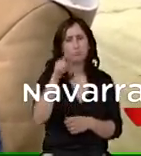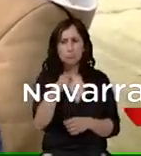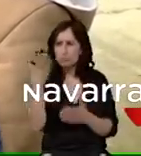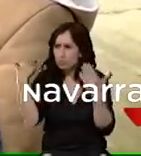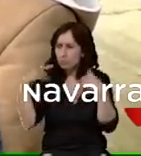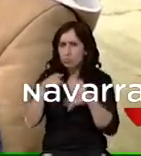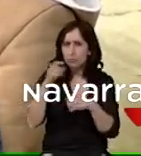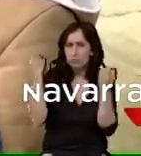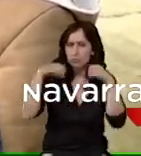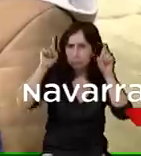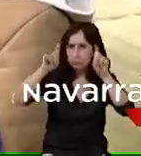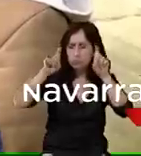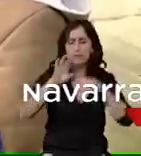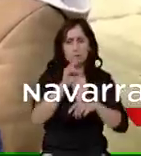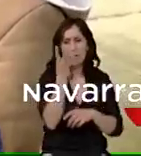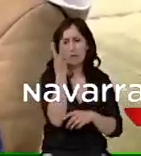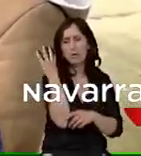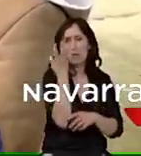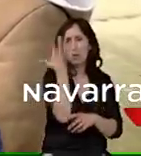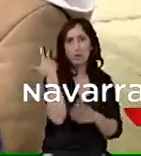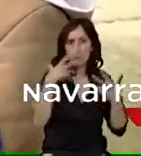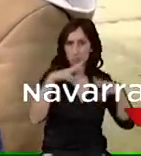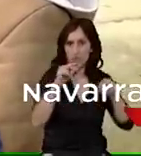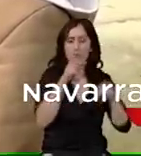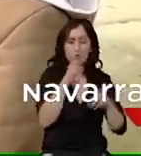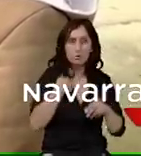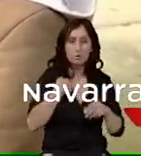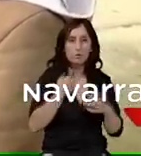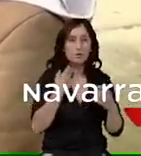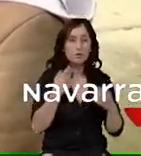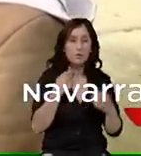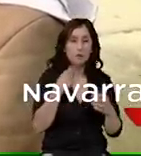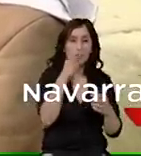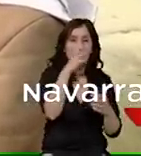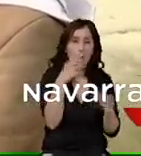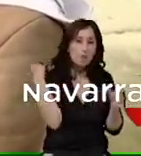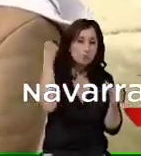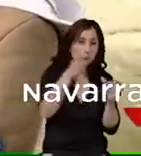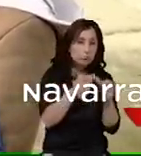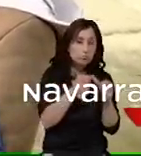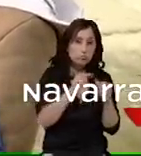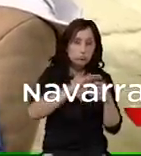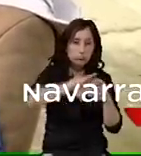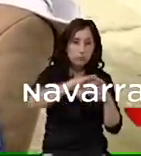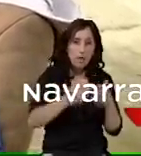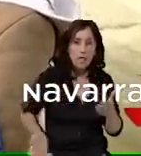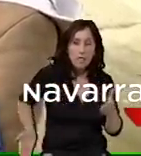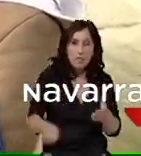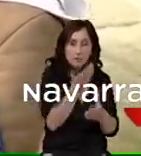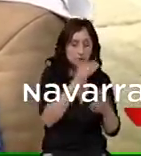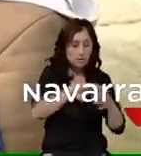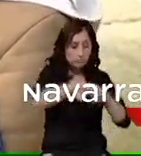hasta hace cuatro o cinco años, sí. Pero yo he aprendido a través de los años a reparar cestas, forrar pelotas y hago todo. Compro los